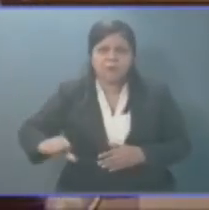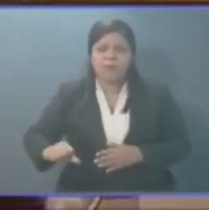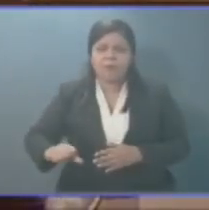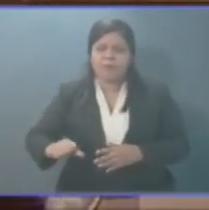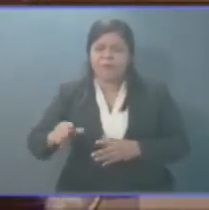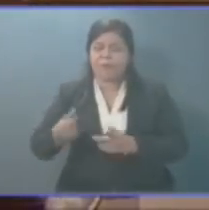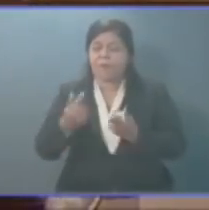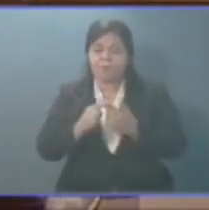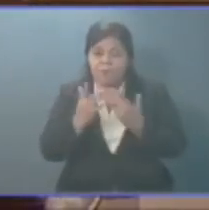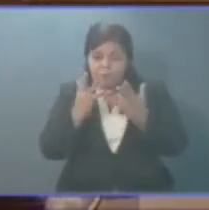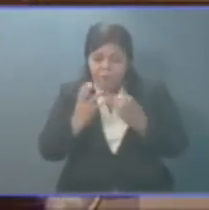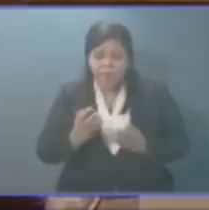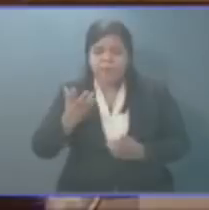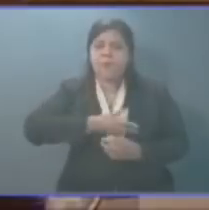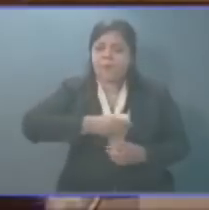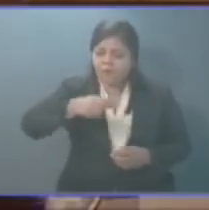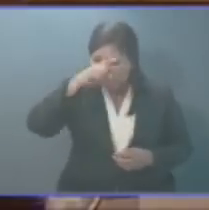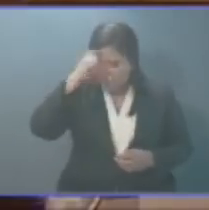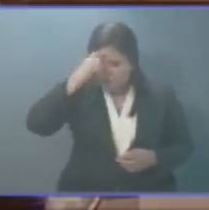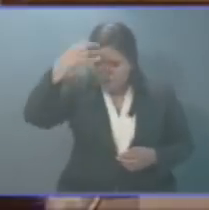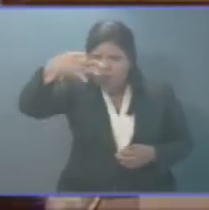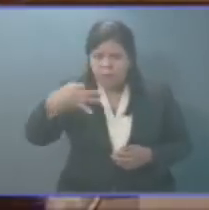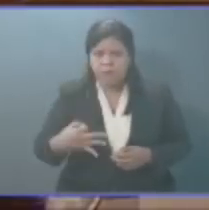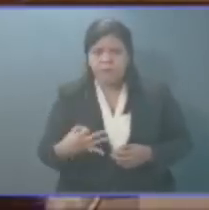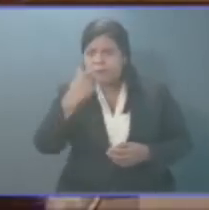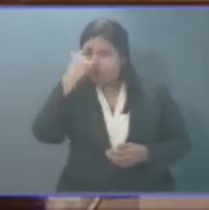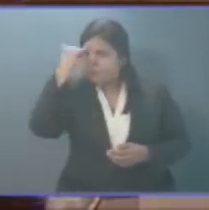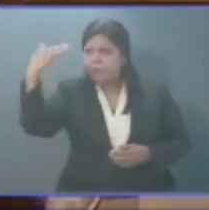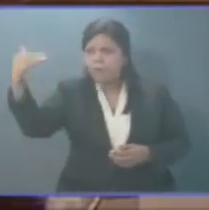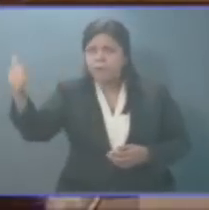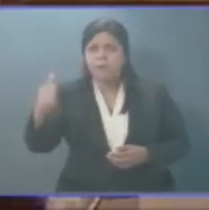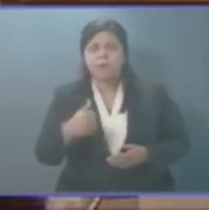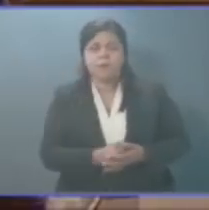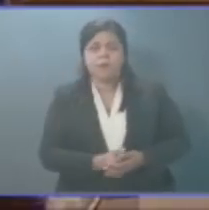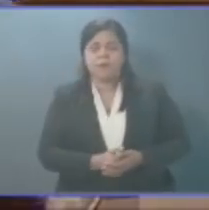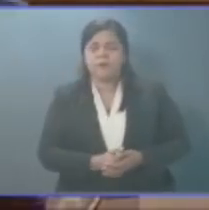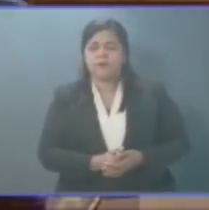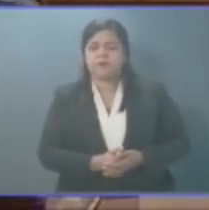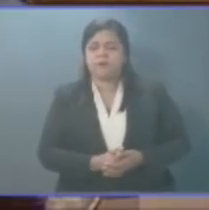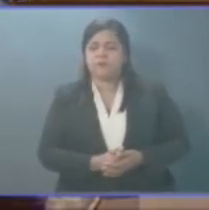la construcción de un empleo decente, de la construcción de una política de empleo decente.